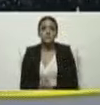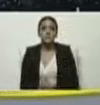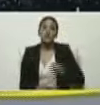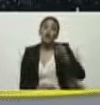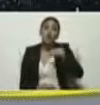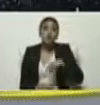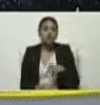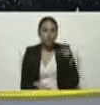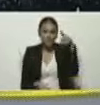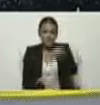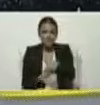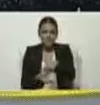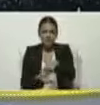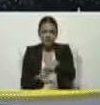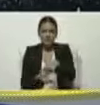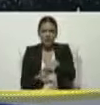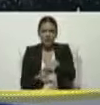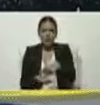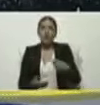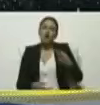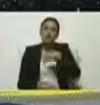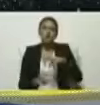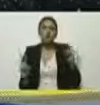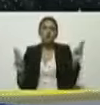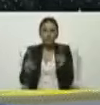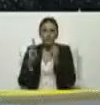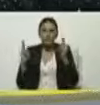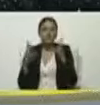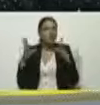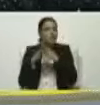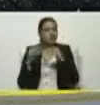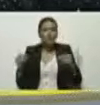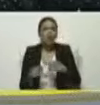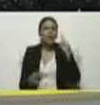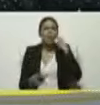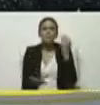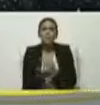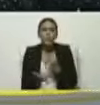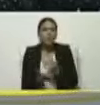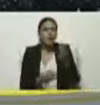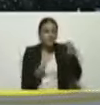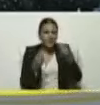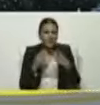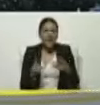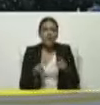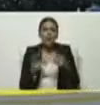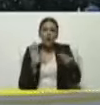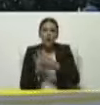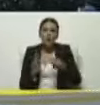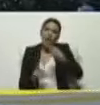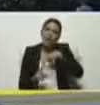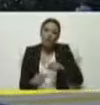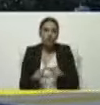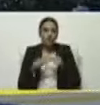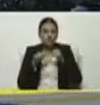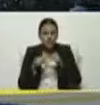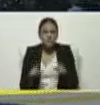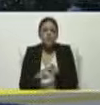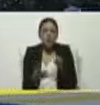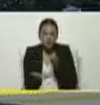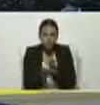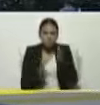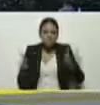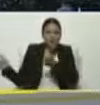Estamos plantados, salimos victoriosos de todas las pruebas que nos ha puesto la vida. Estamos en el lado correcto de la